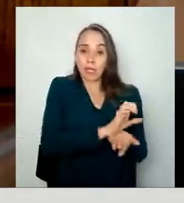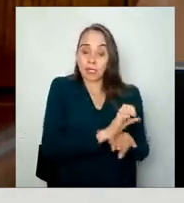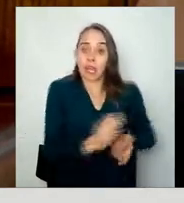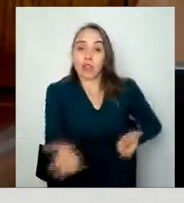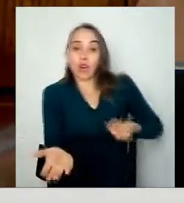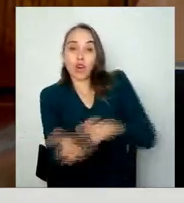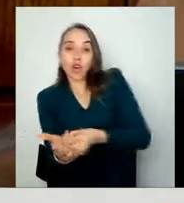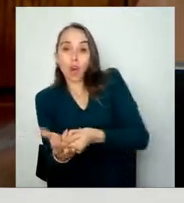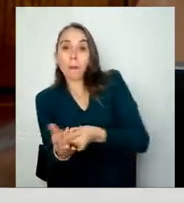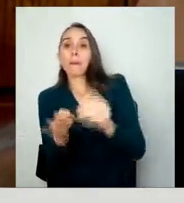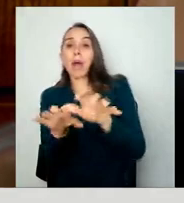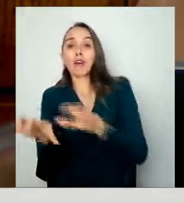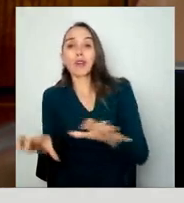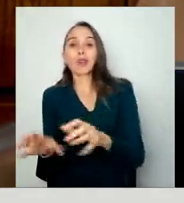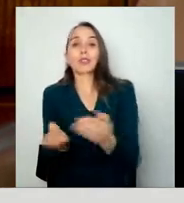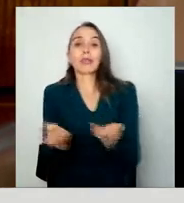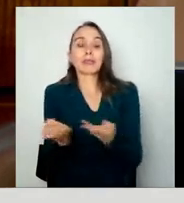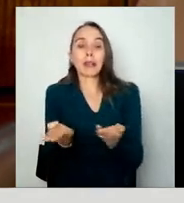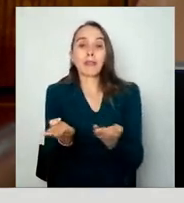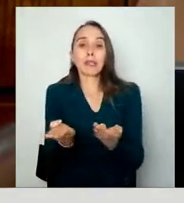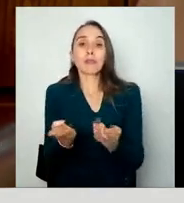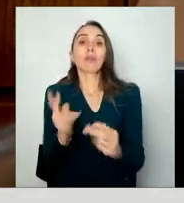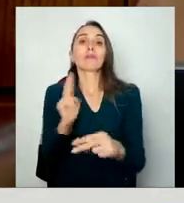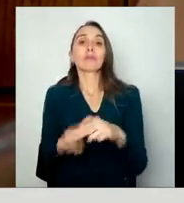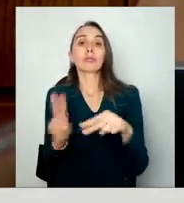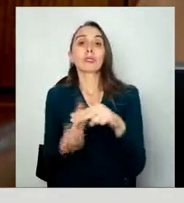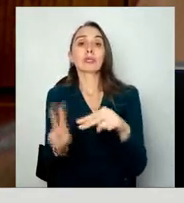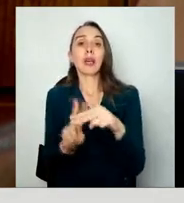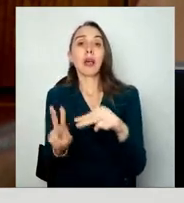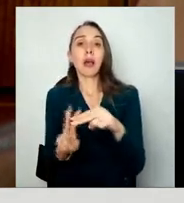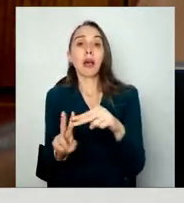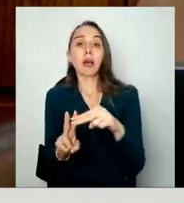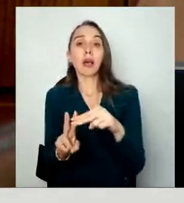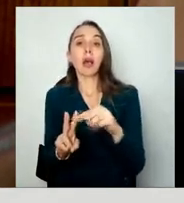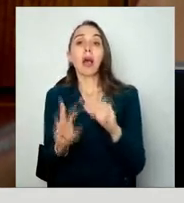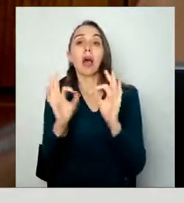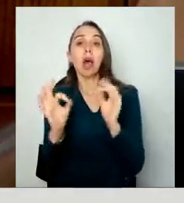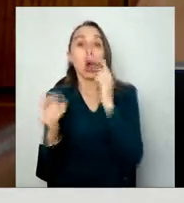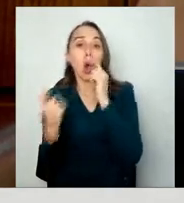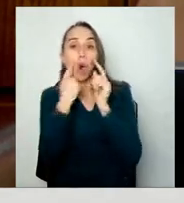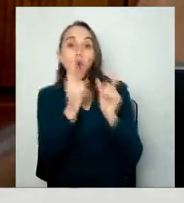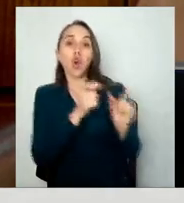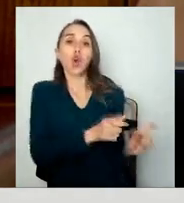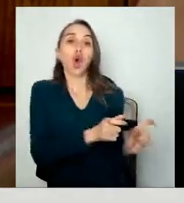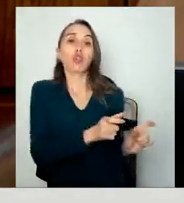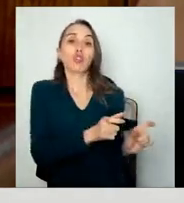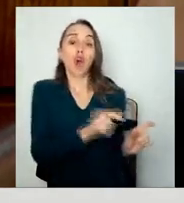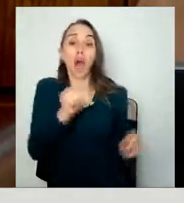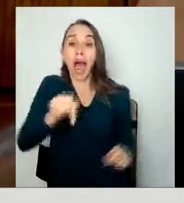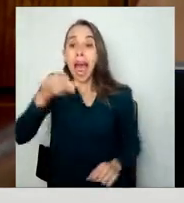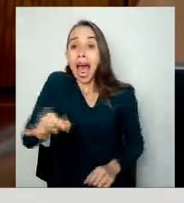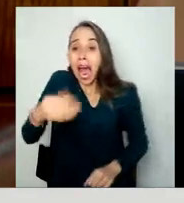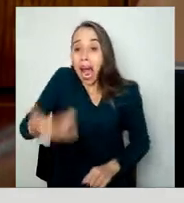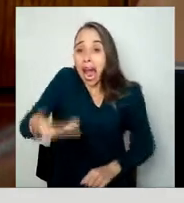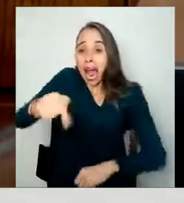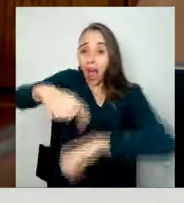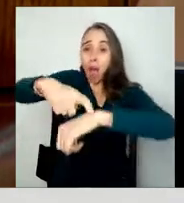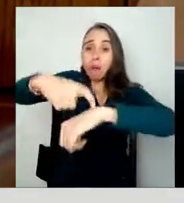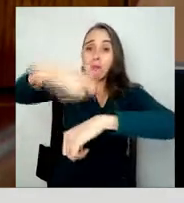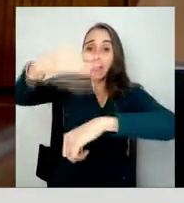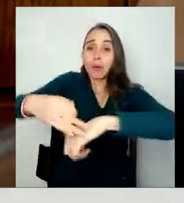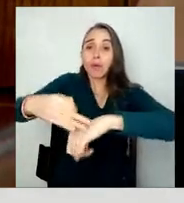de bienes y servicios pueda llevarse a cabo con los debidos controles en un momento en el cual estamos Precisamente en la prensa